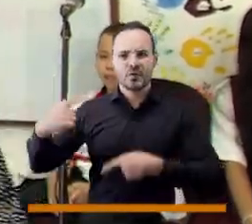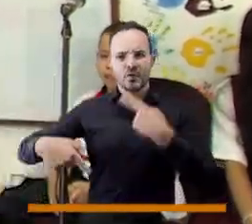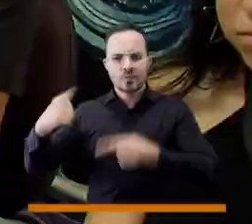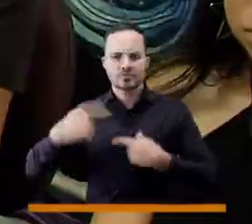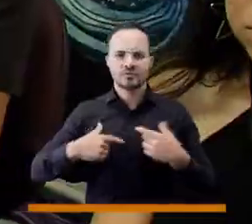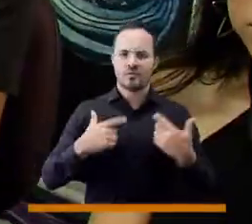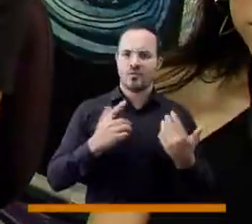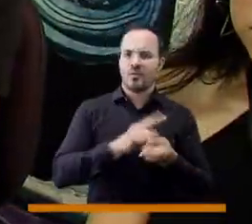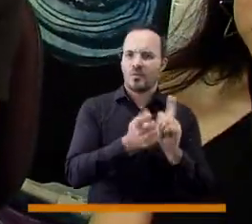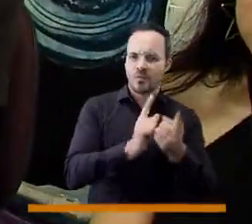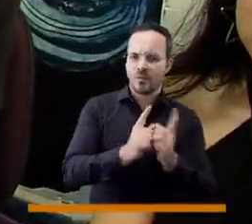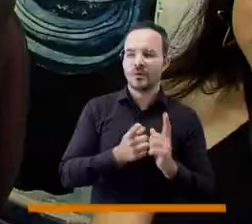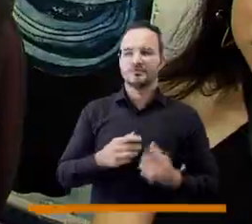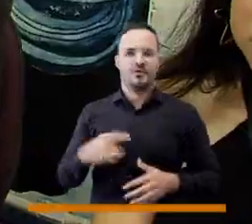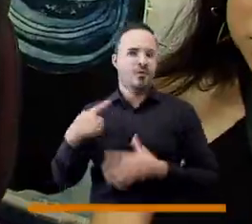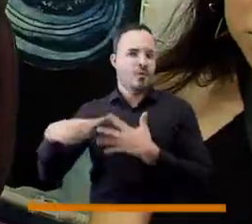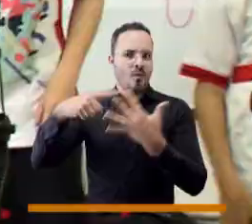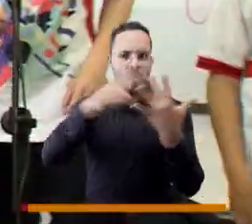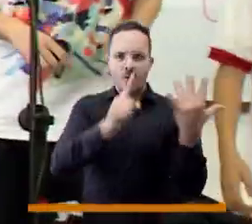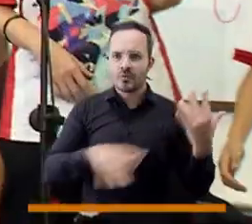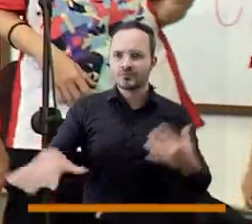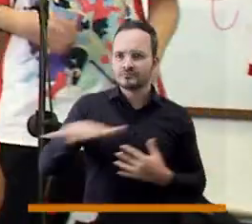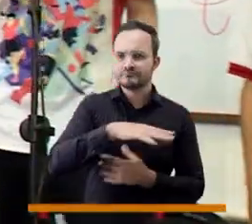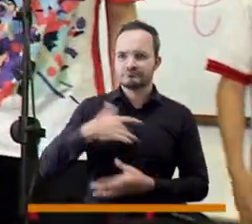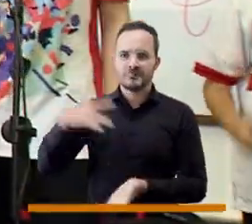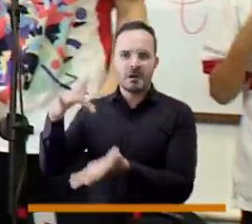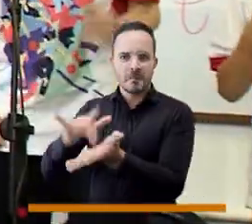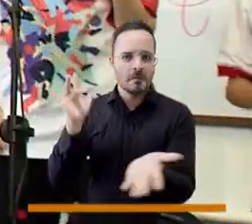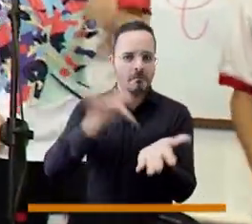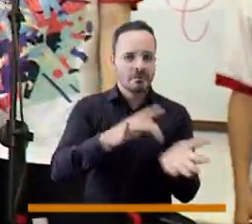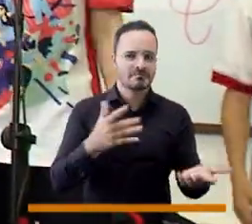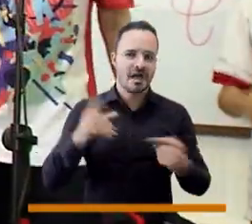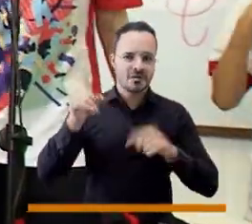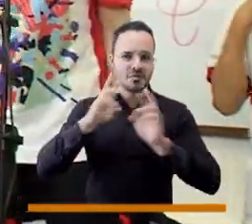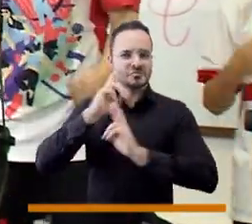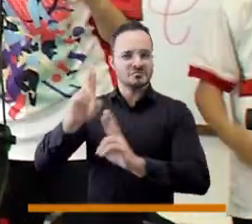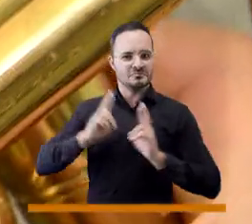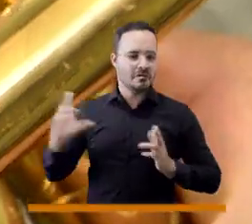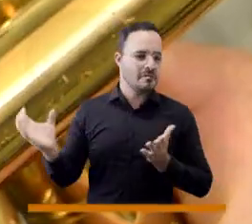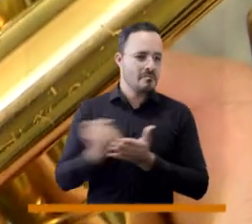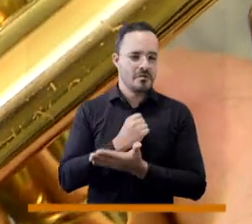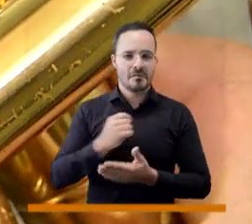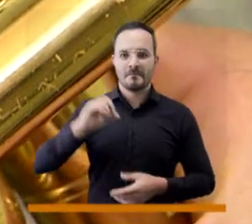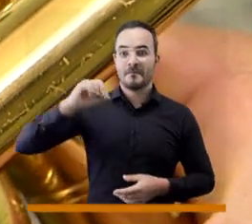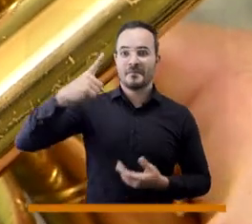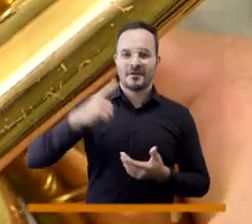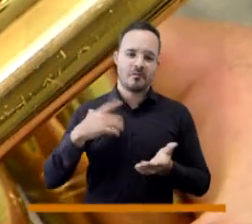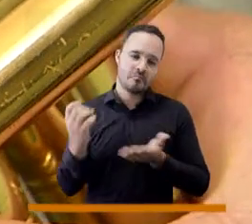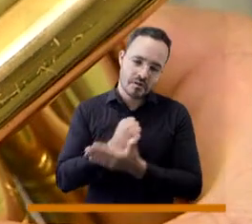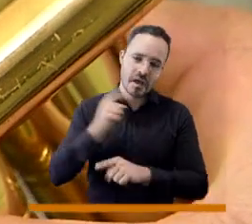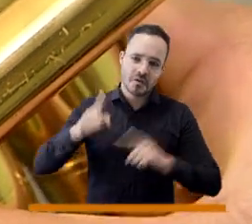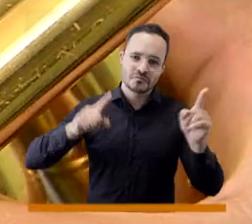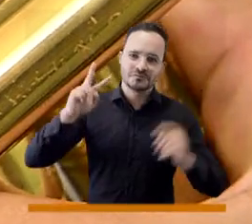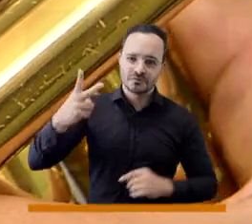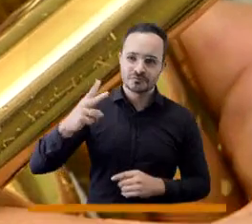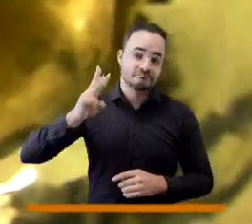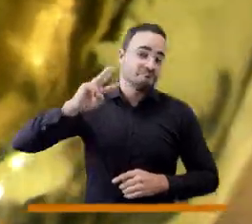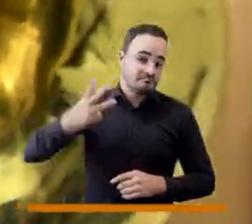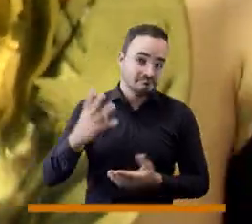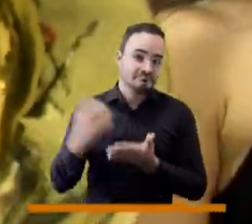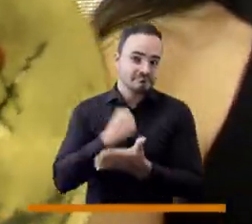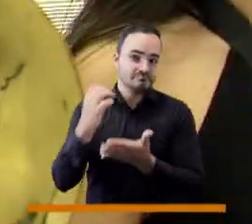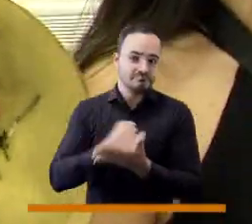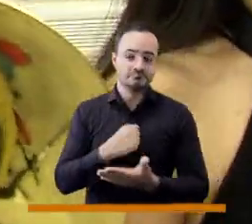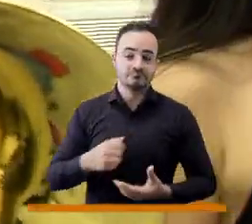ha ido a varios encuentros y concursos, tales como coros y conjuntos, y que se han llevado varios galardones, primeros puestos,